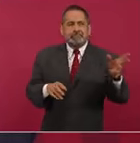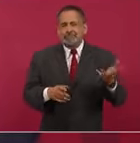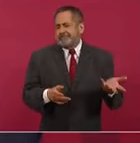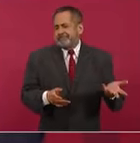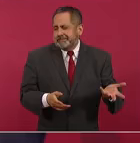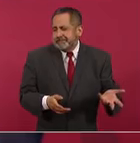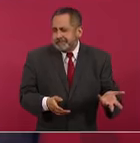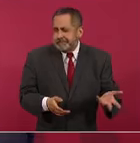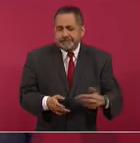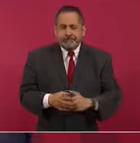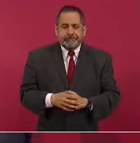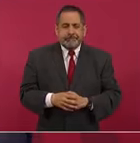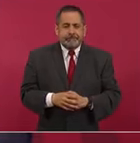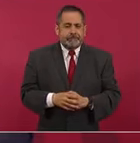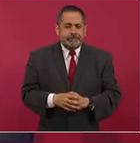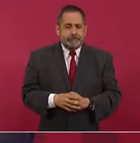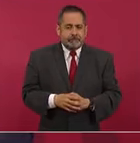Los